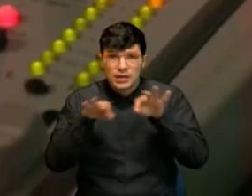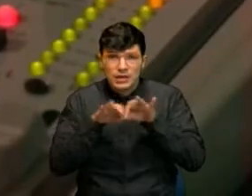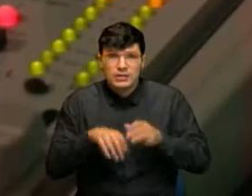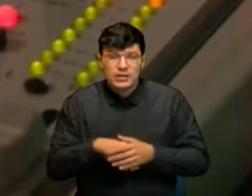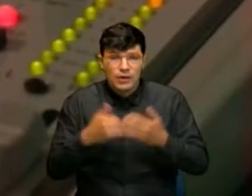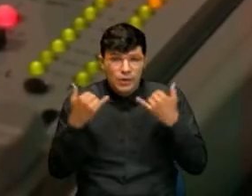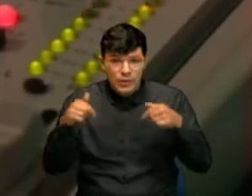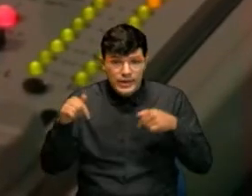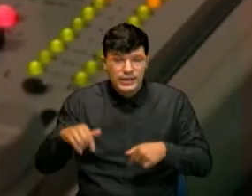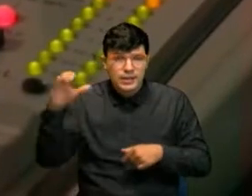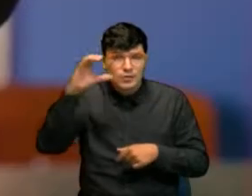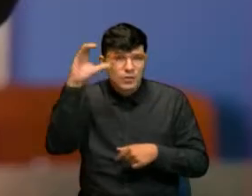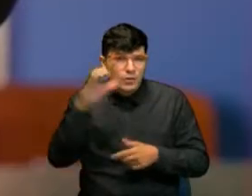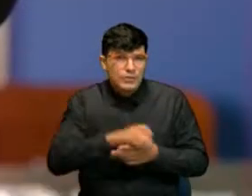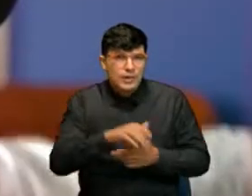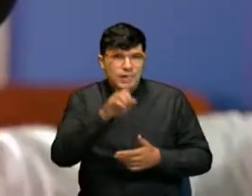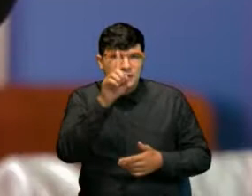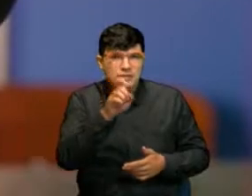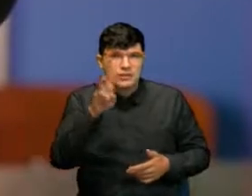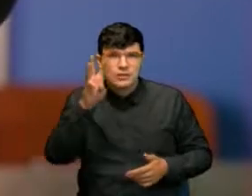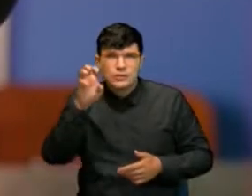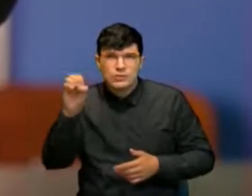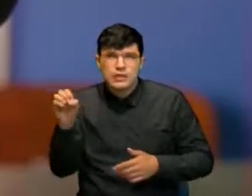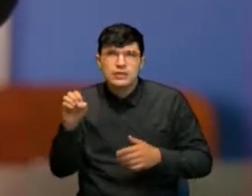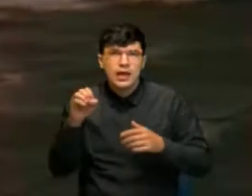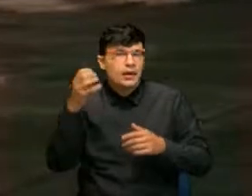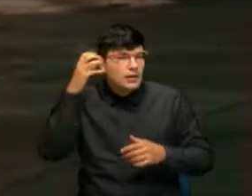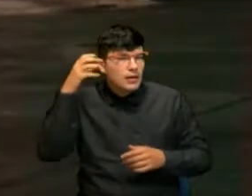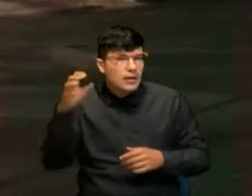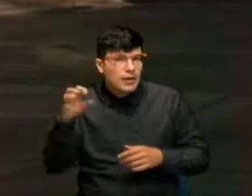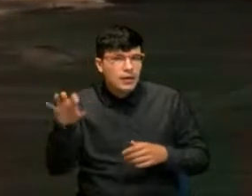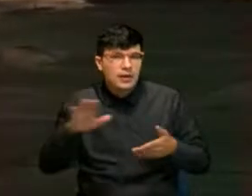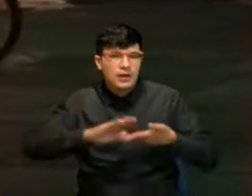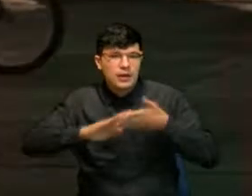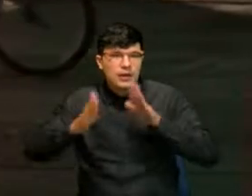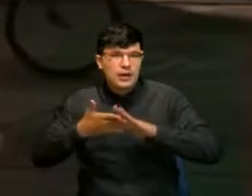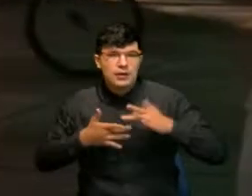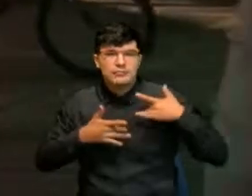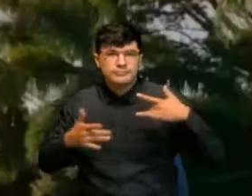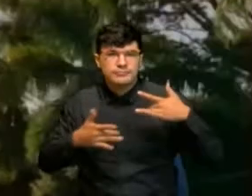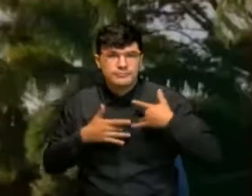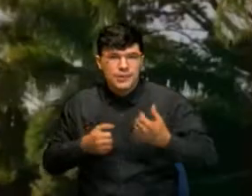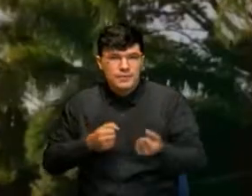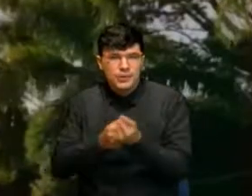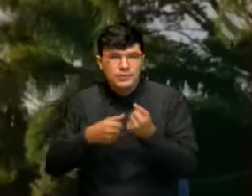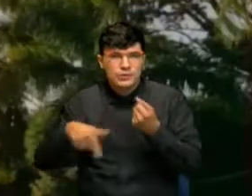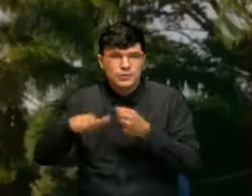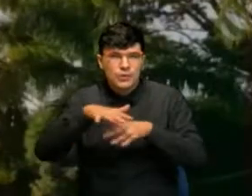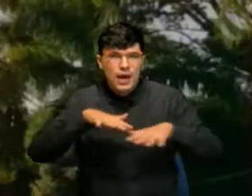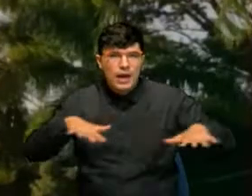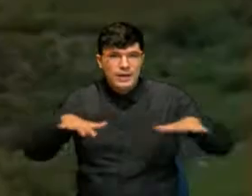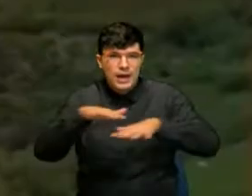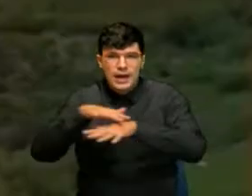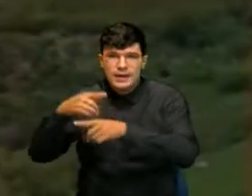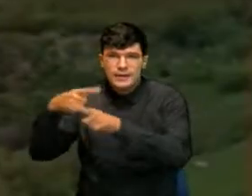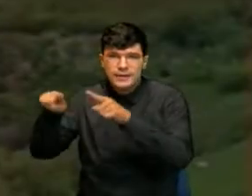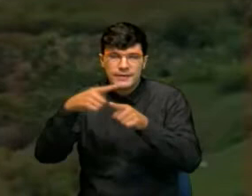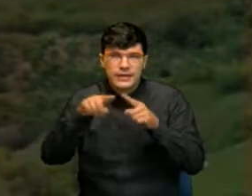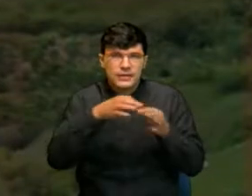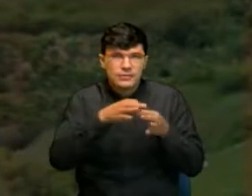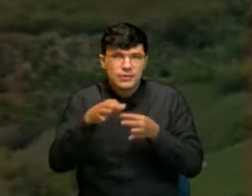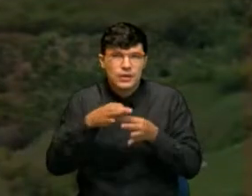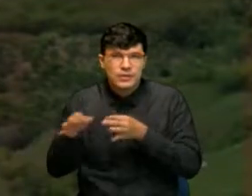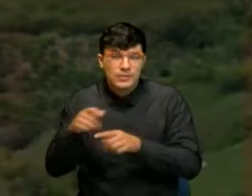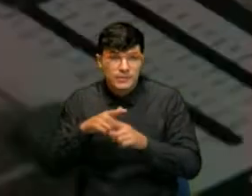hay en Colombia 680 emisoras comunitarias. Y llegaron manifestación de interés, es decir, una carta de a mí me interesa porque